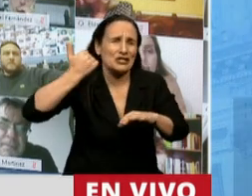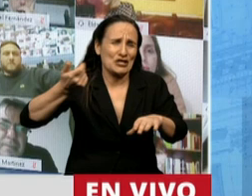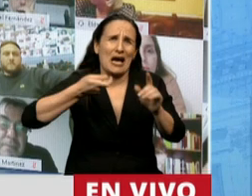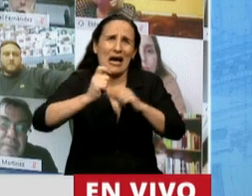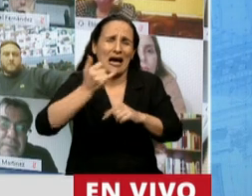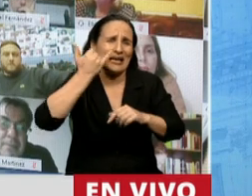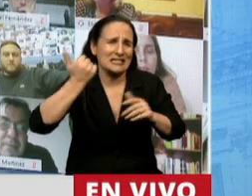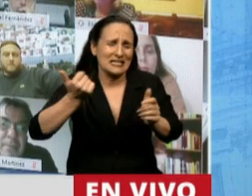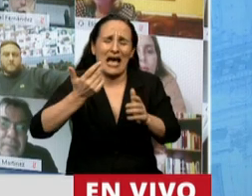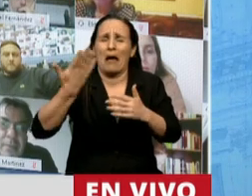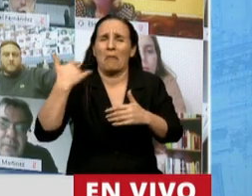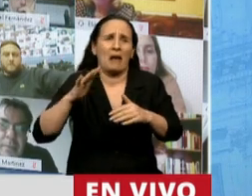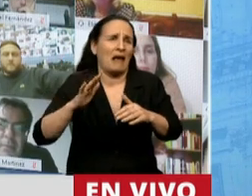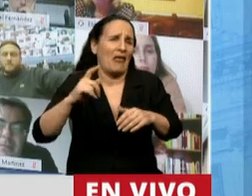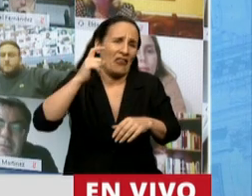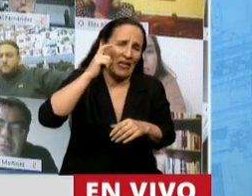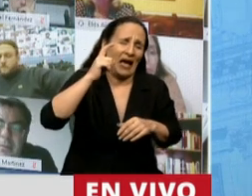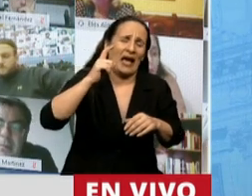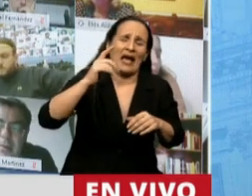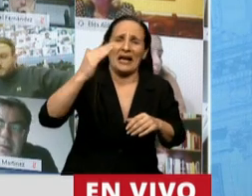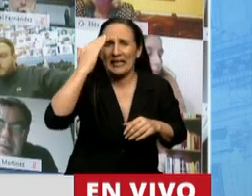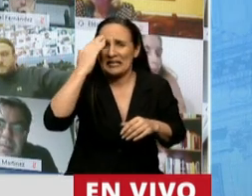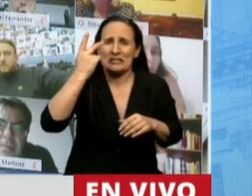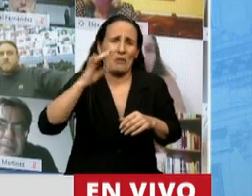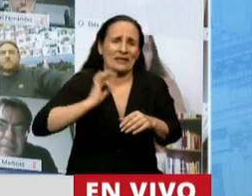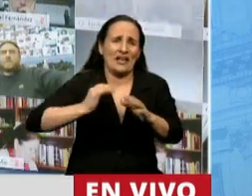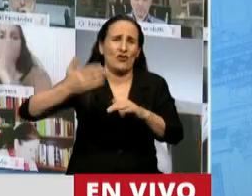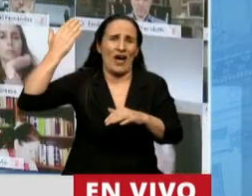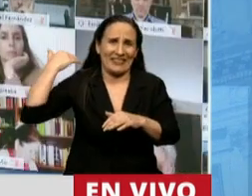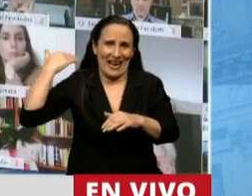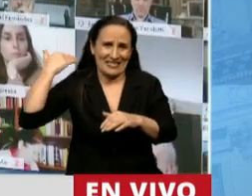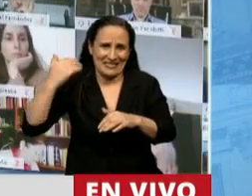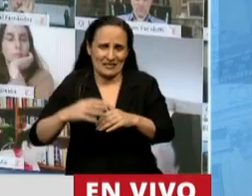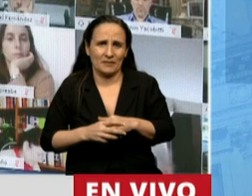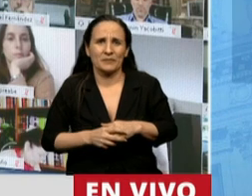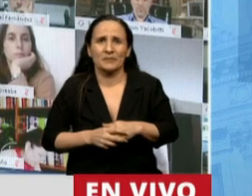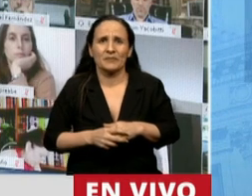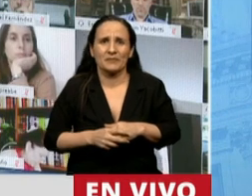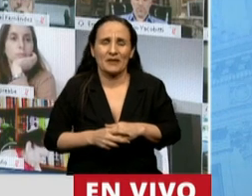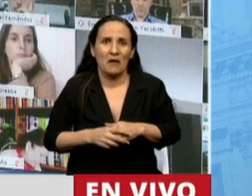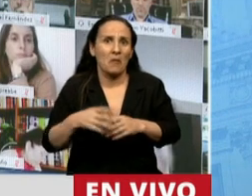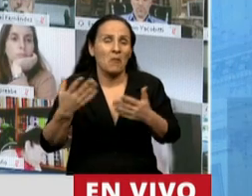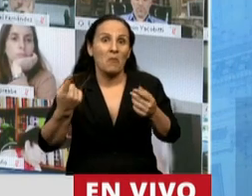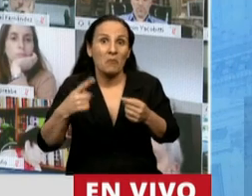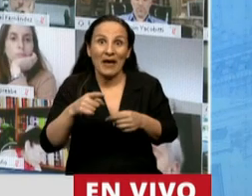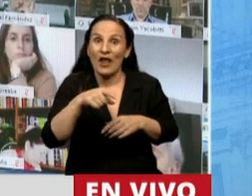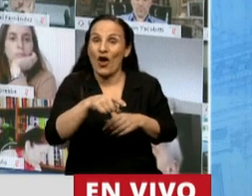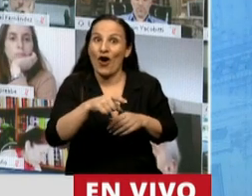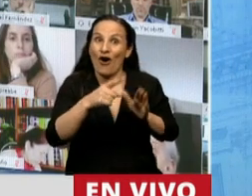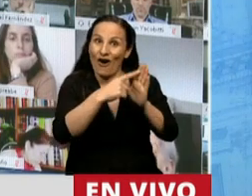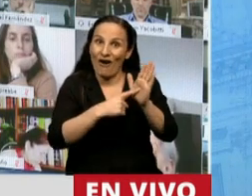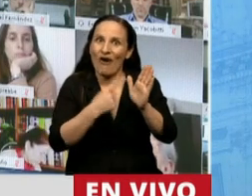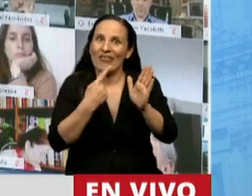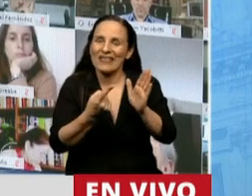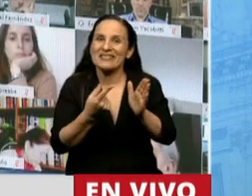condenada 10 15 20 años hacia atrás pero las acciones que van a ser sancionadas con esta limitación en